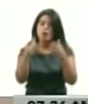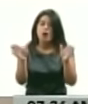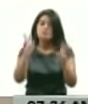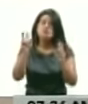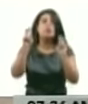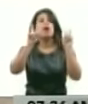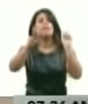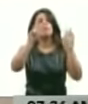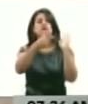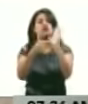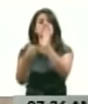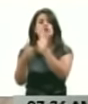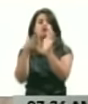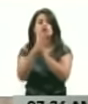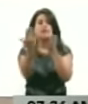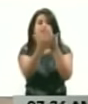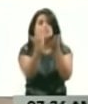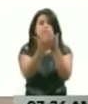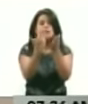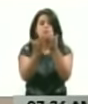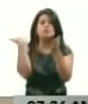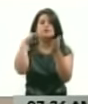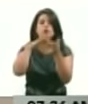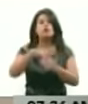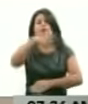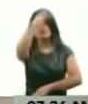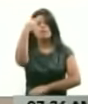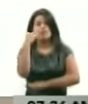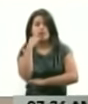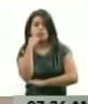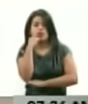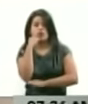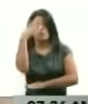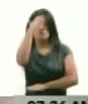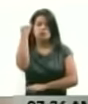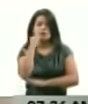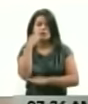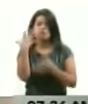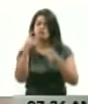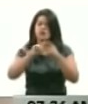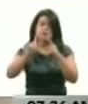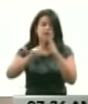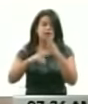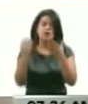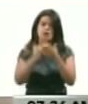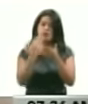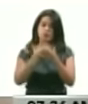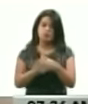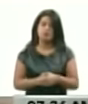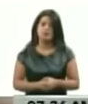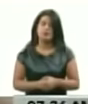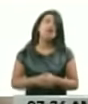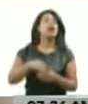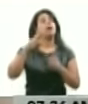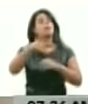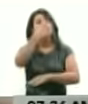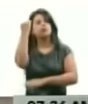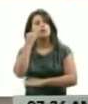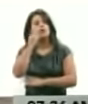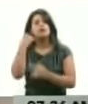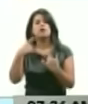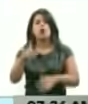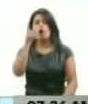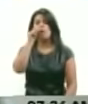exposición sobre los libros del generalísimo Francisco de Miranda. Esa biblioteca, Francisco de Miranda, un hombre muy